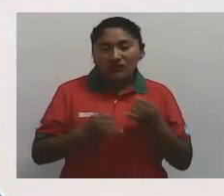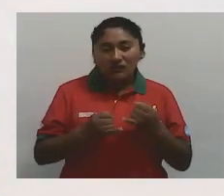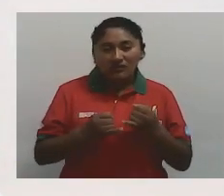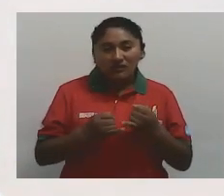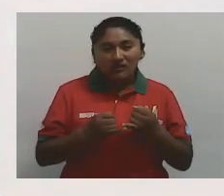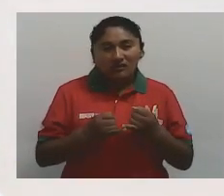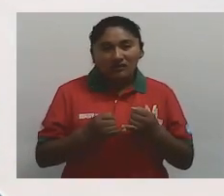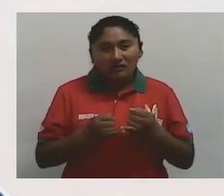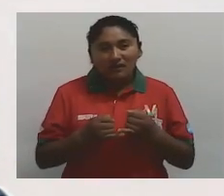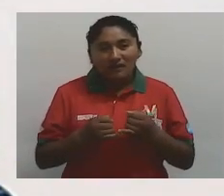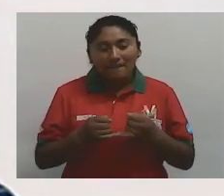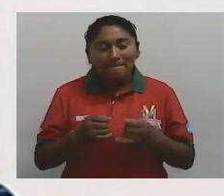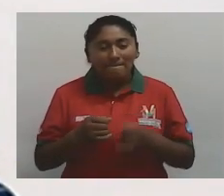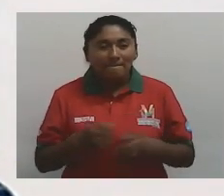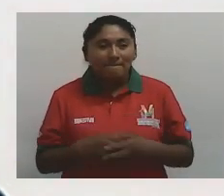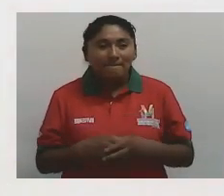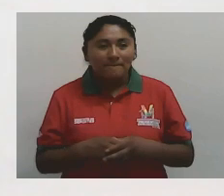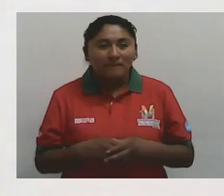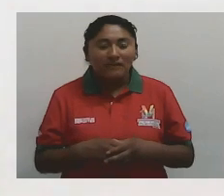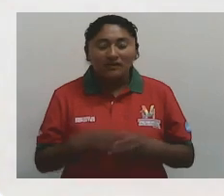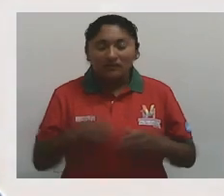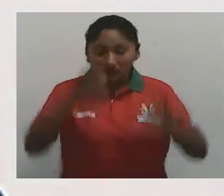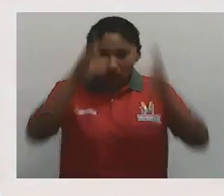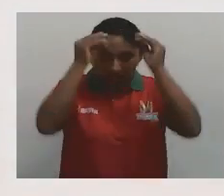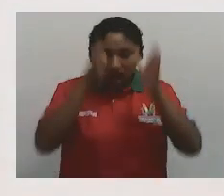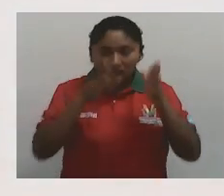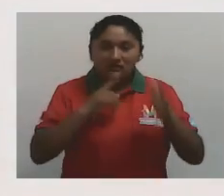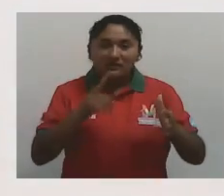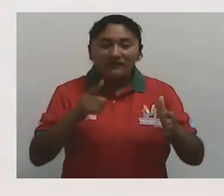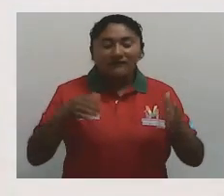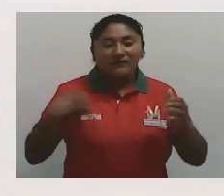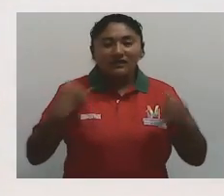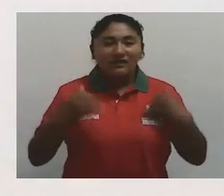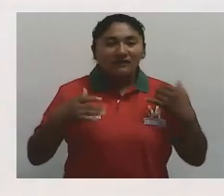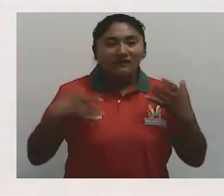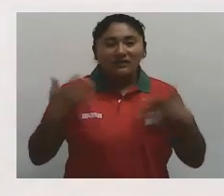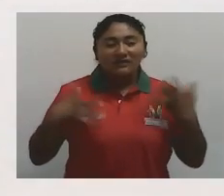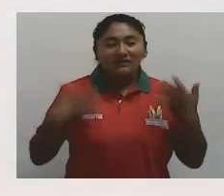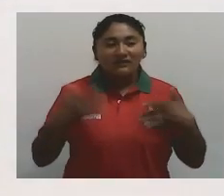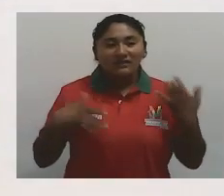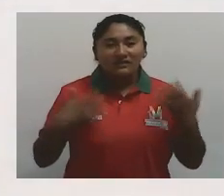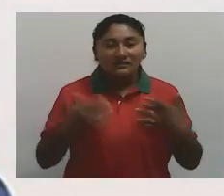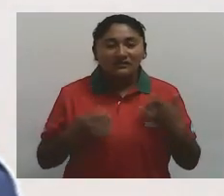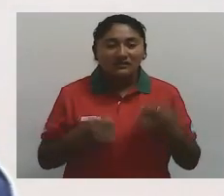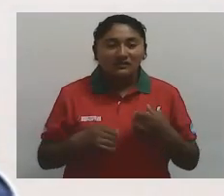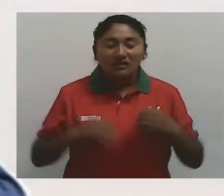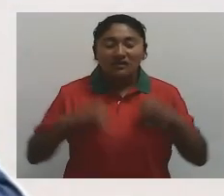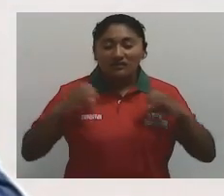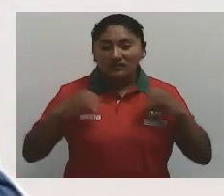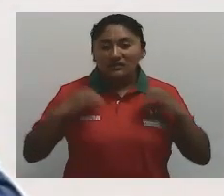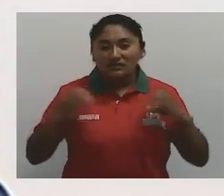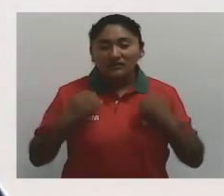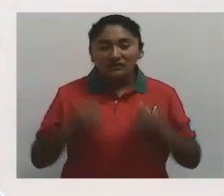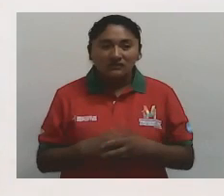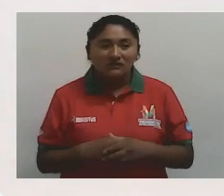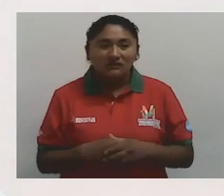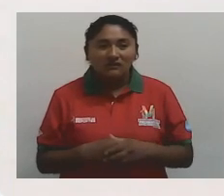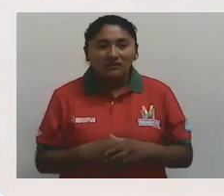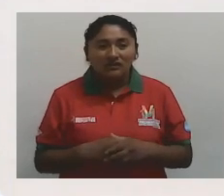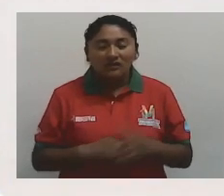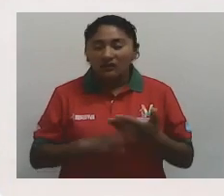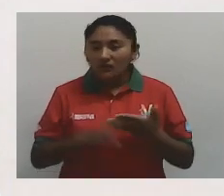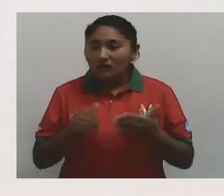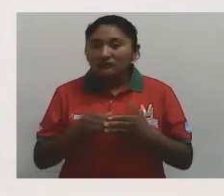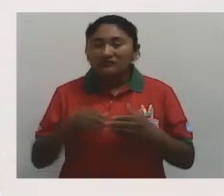con estas capacitaciones. Además, se está logrando el objetivo, que es realmente sacar equipos que van a trabajar en los